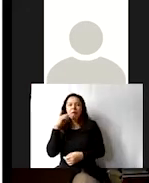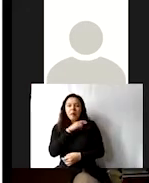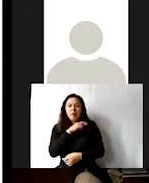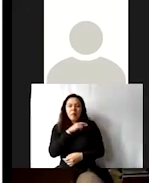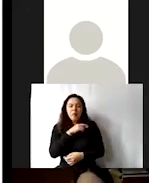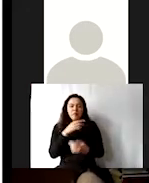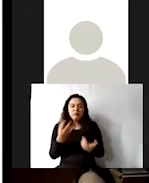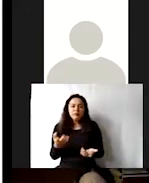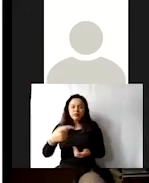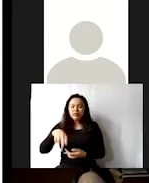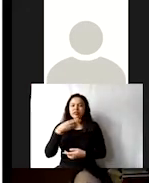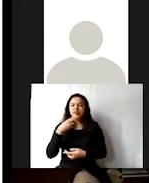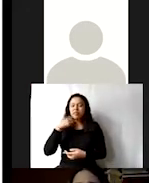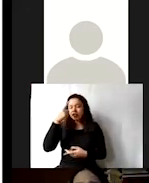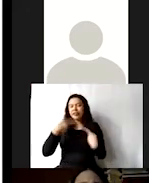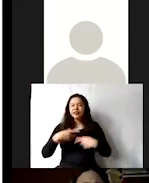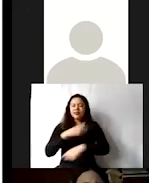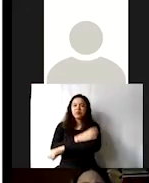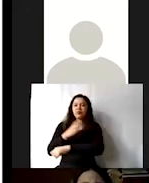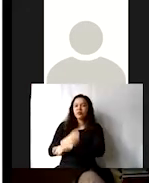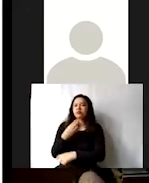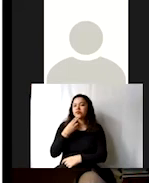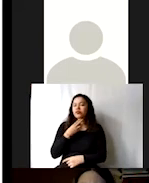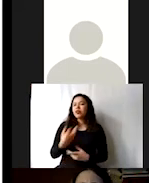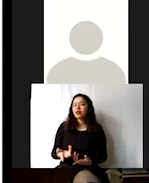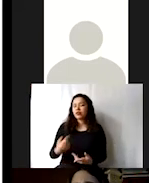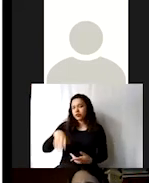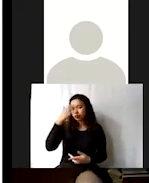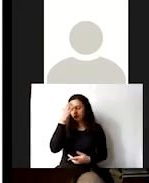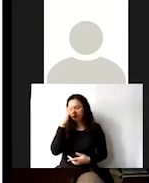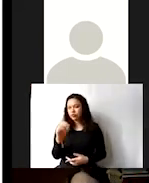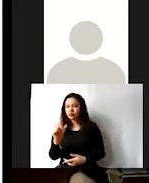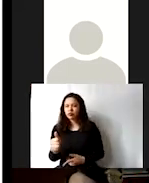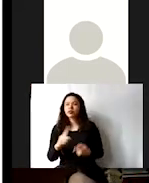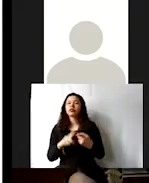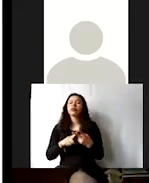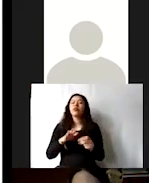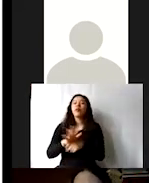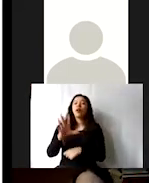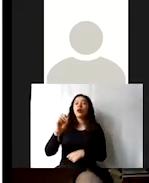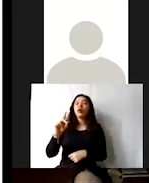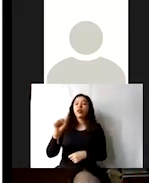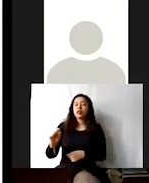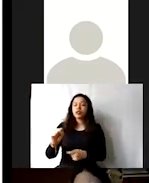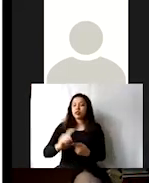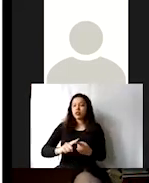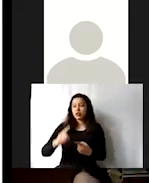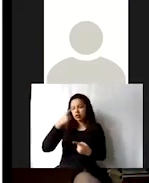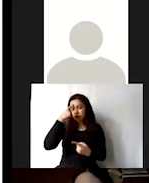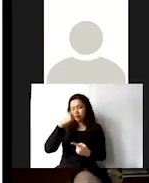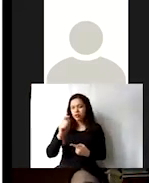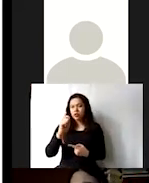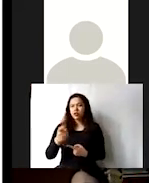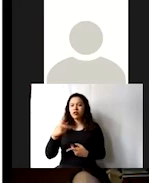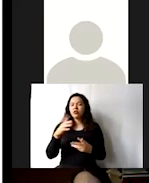pueden utilizar con sus colaboradores, es si conocen los ODS, cuáles son los ODS para ellos y sus